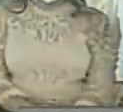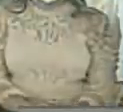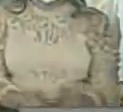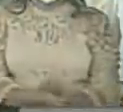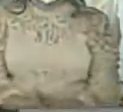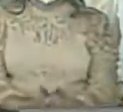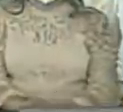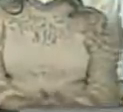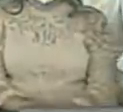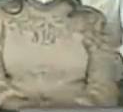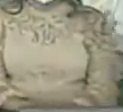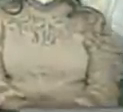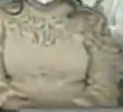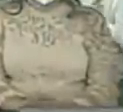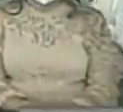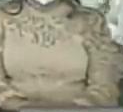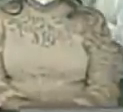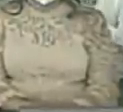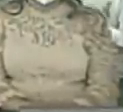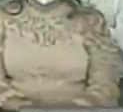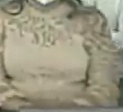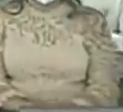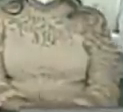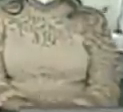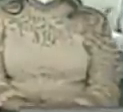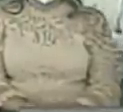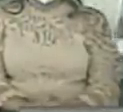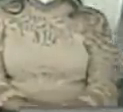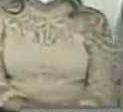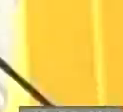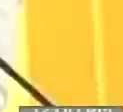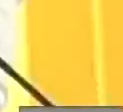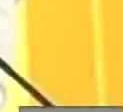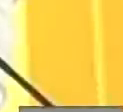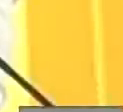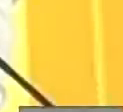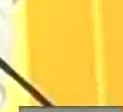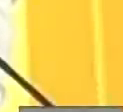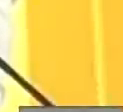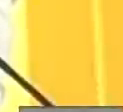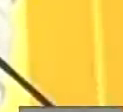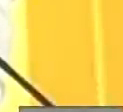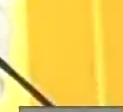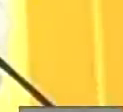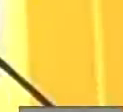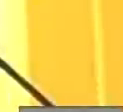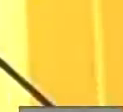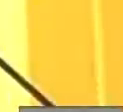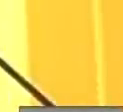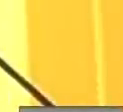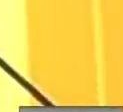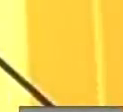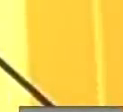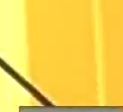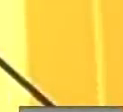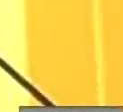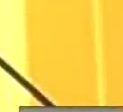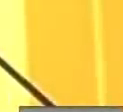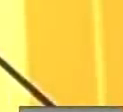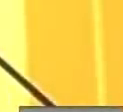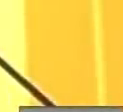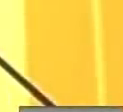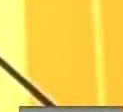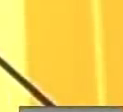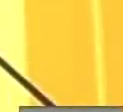estado. Y allí ya hay elementos importantes, sobre todo en los últimos meses, que le hemos dado golpe